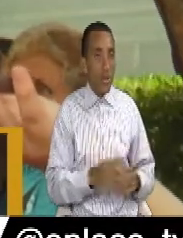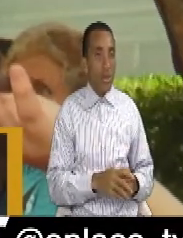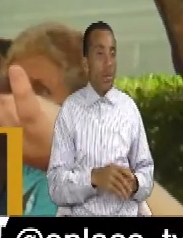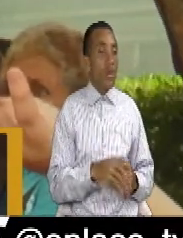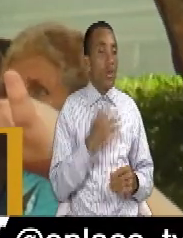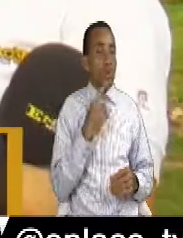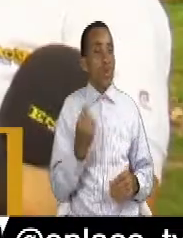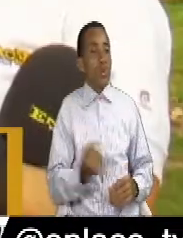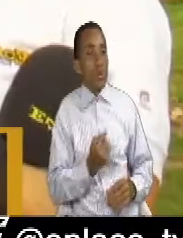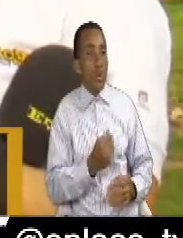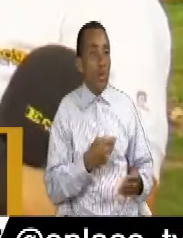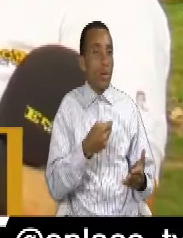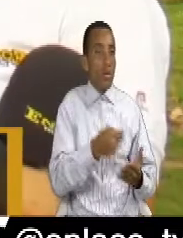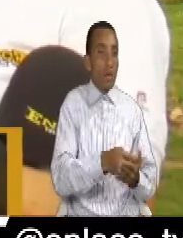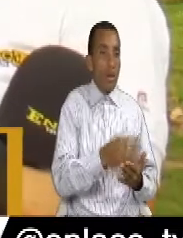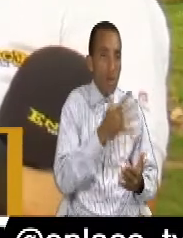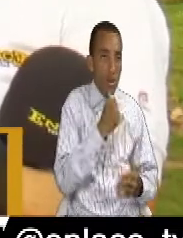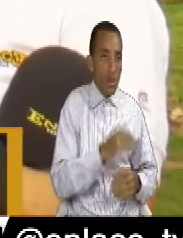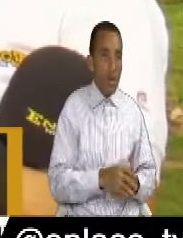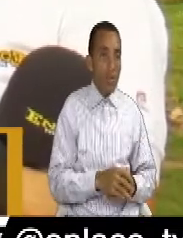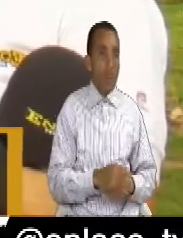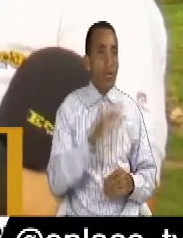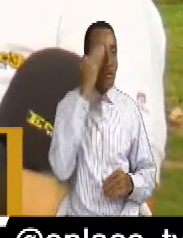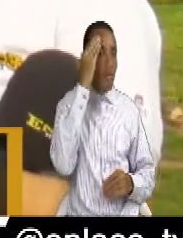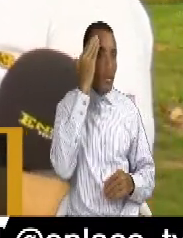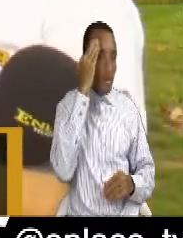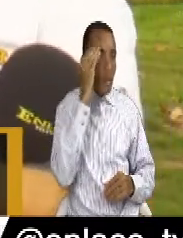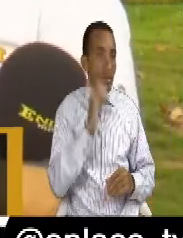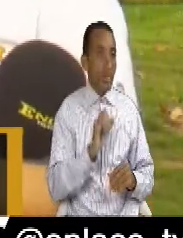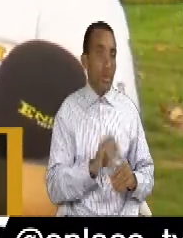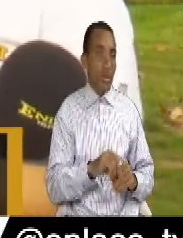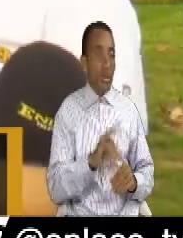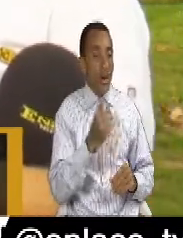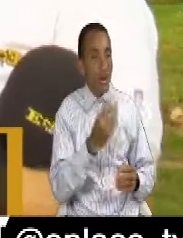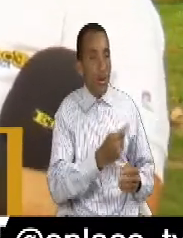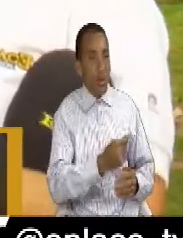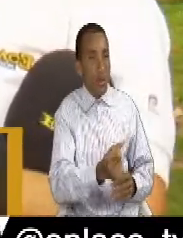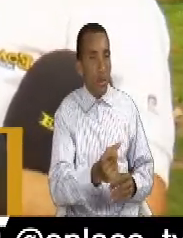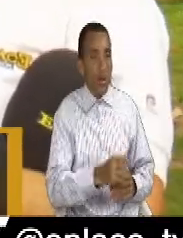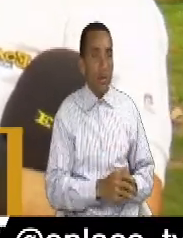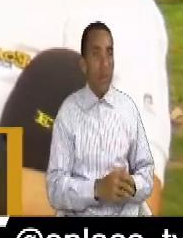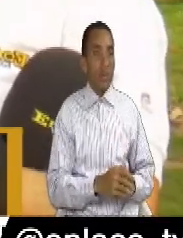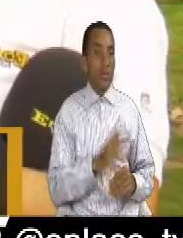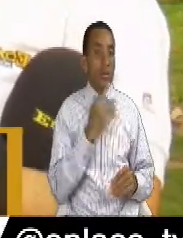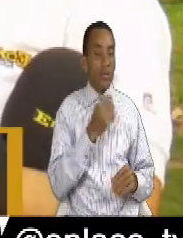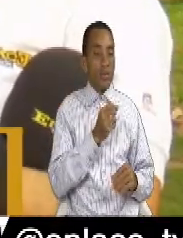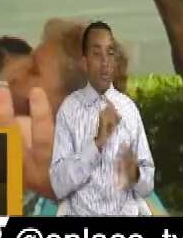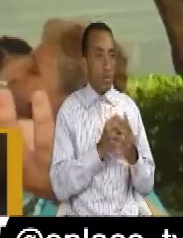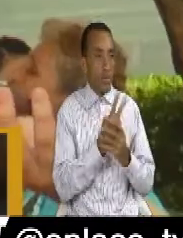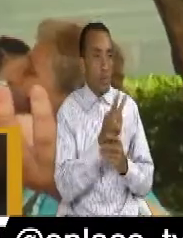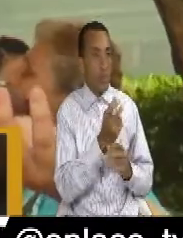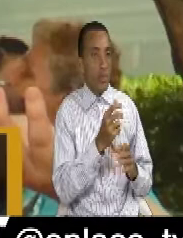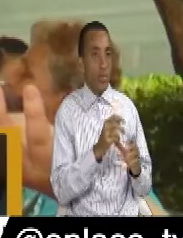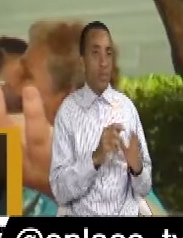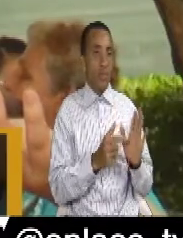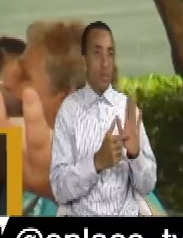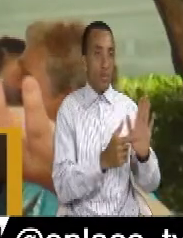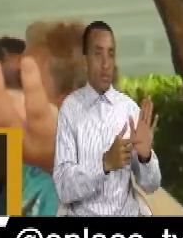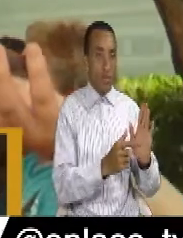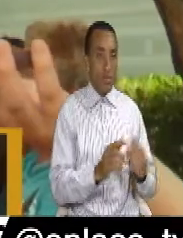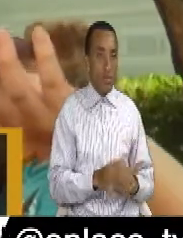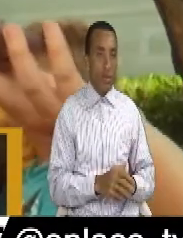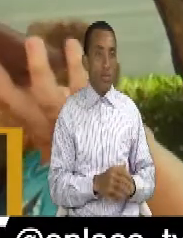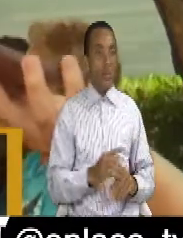con lo que me están pagando, ¿sí? Sabe que esas declaraciones lo podrían dejar sin empleo. Sin embargo, tomó la vocería de su equipo. Y realmente, inclusive por